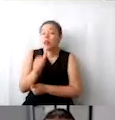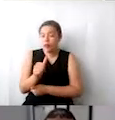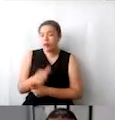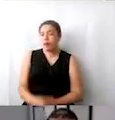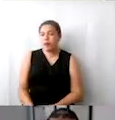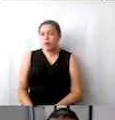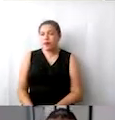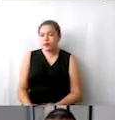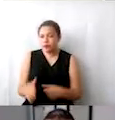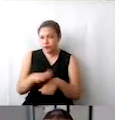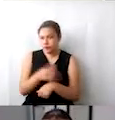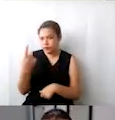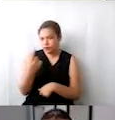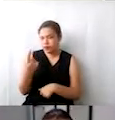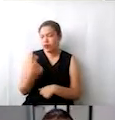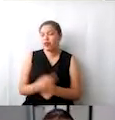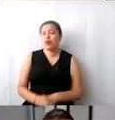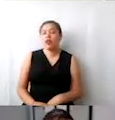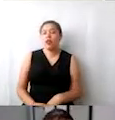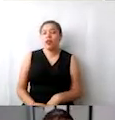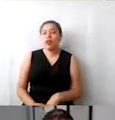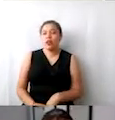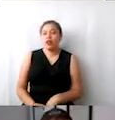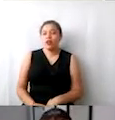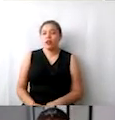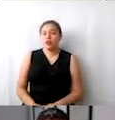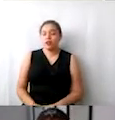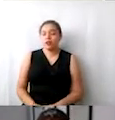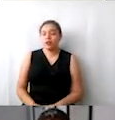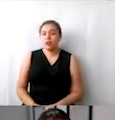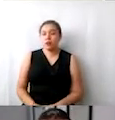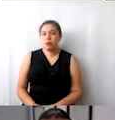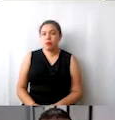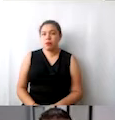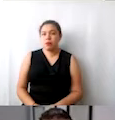¿Por qué? Porque dice aquí,